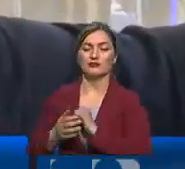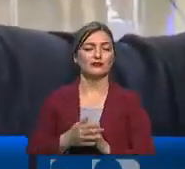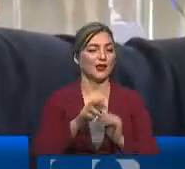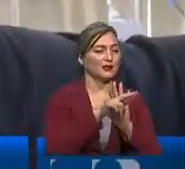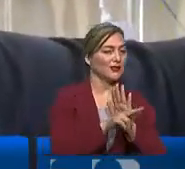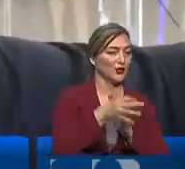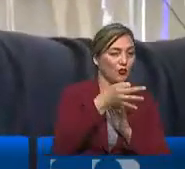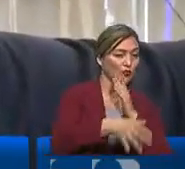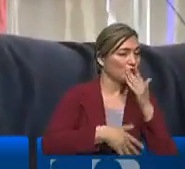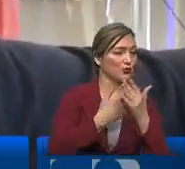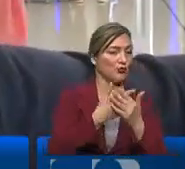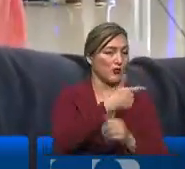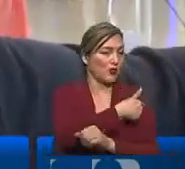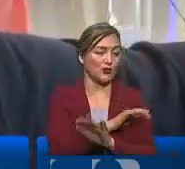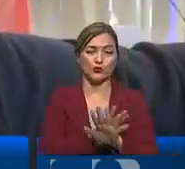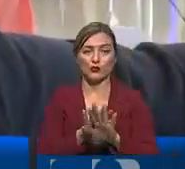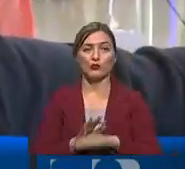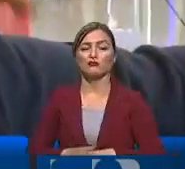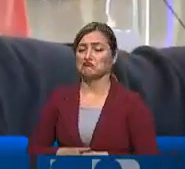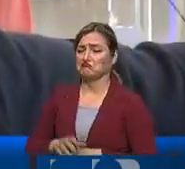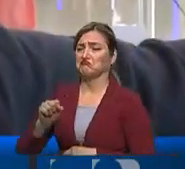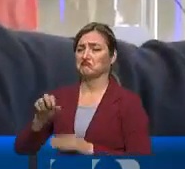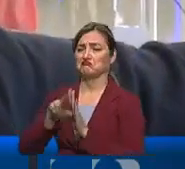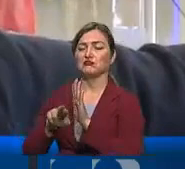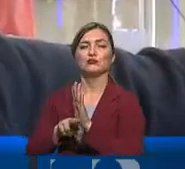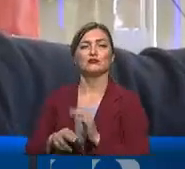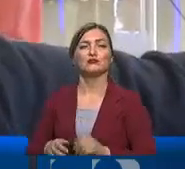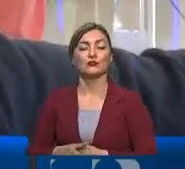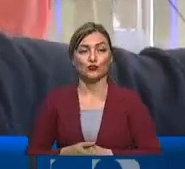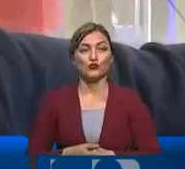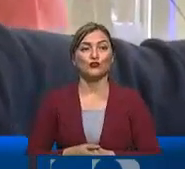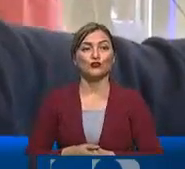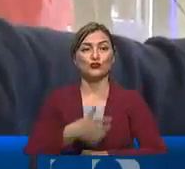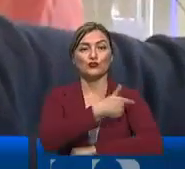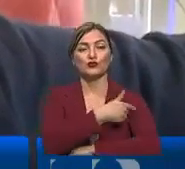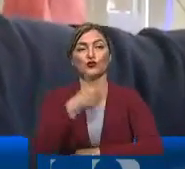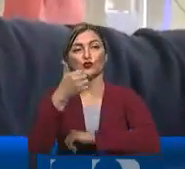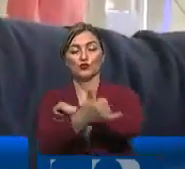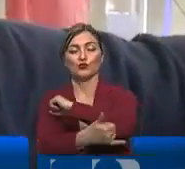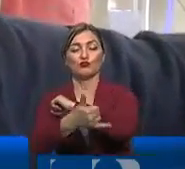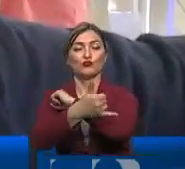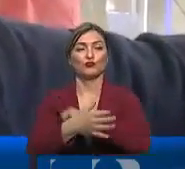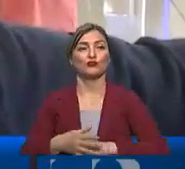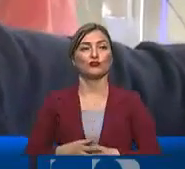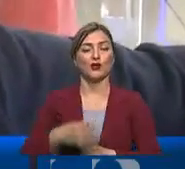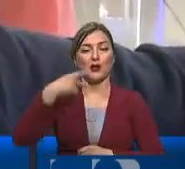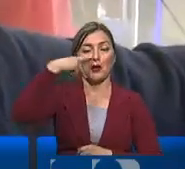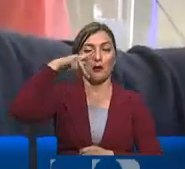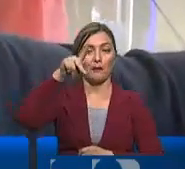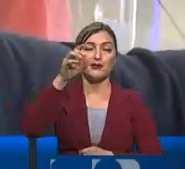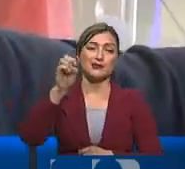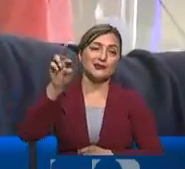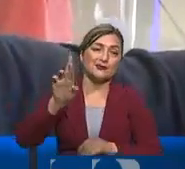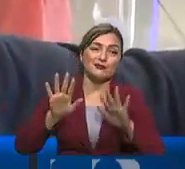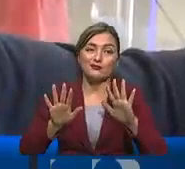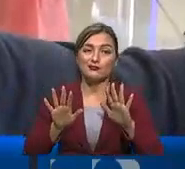los requisitos? ¿Cumple con la vacunación? Sí, bueno, yo tenía una vacunación de otro país, pero me hice la prueba PCR de repente,